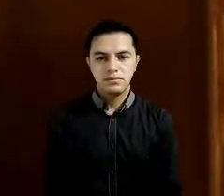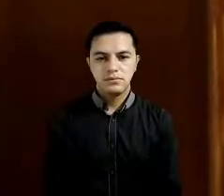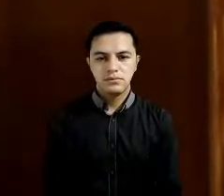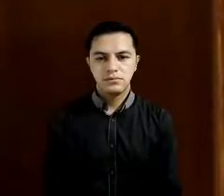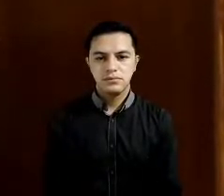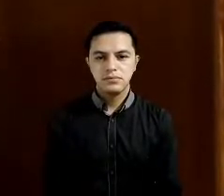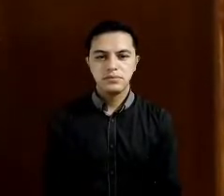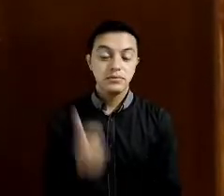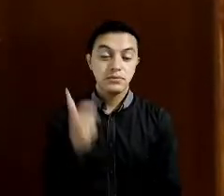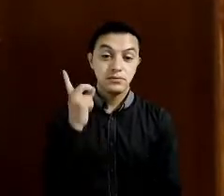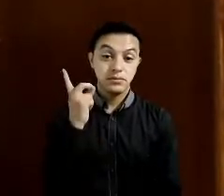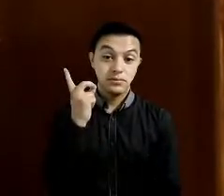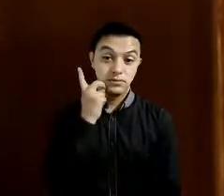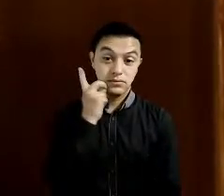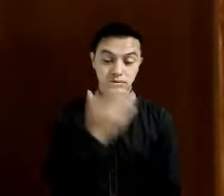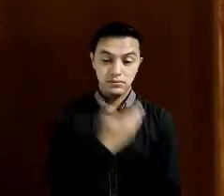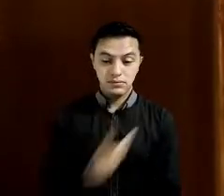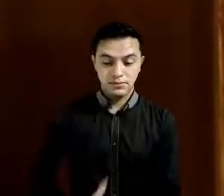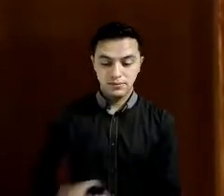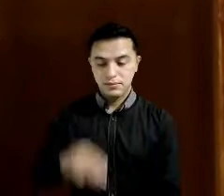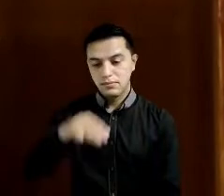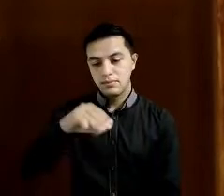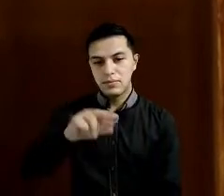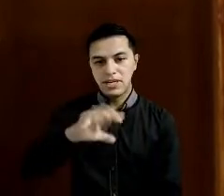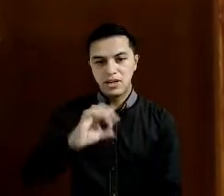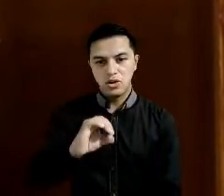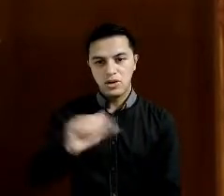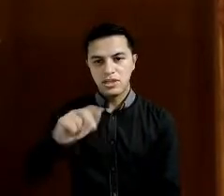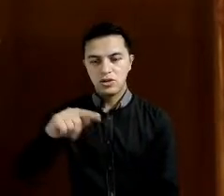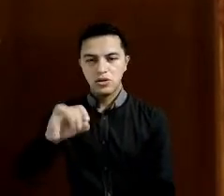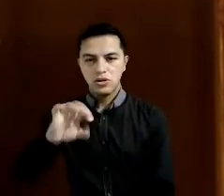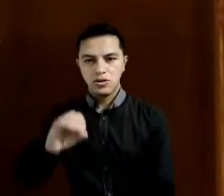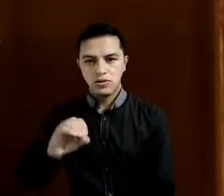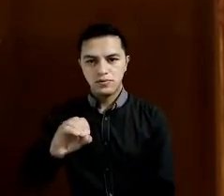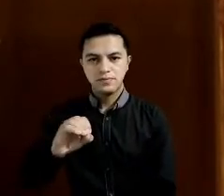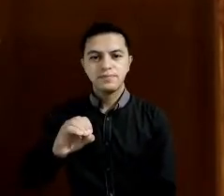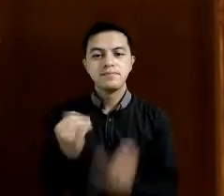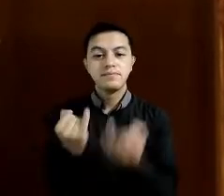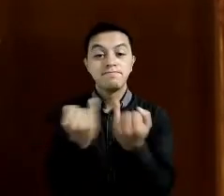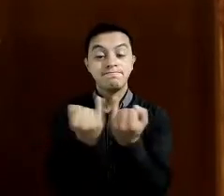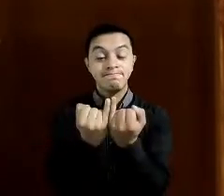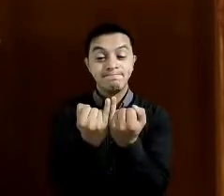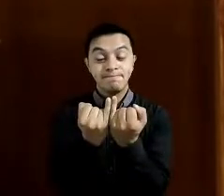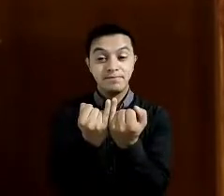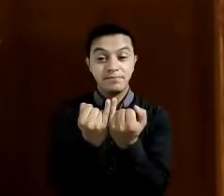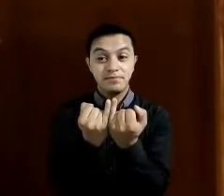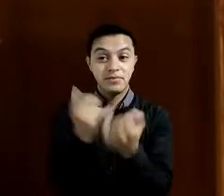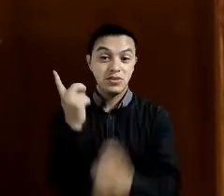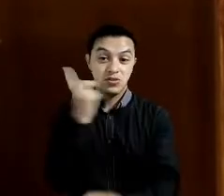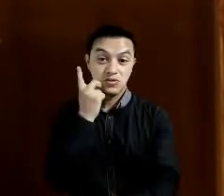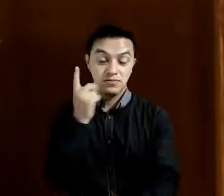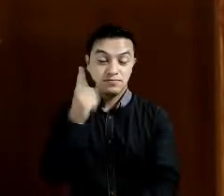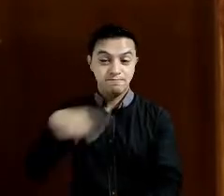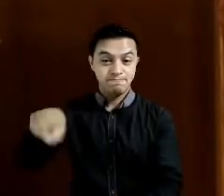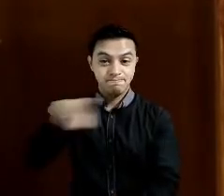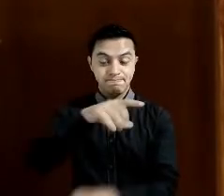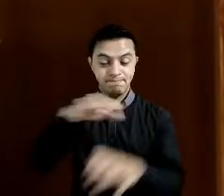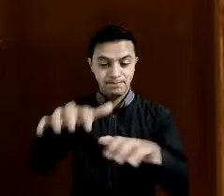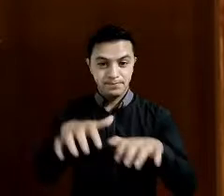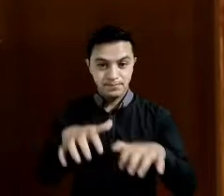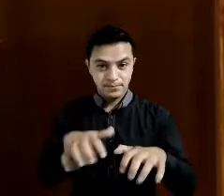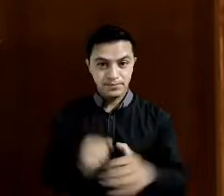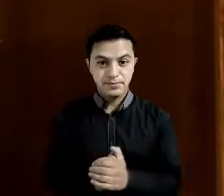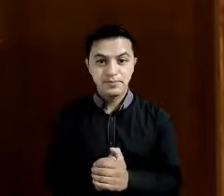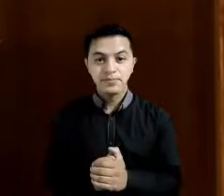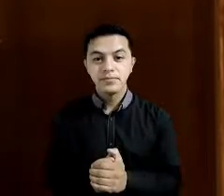diputado presidente Marco Antonio Cruz Cruz e integrantes de la mesa directiva, diputadas y diputados de esta